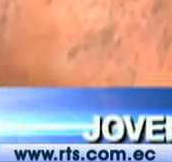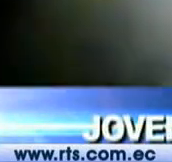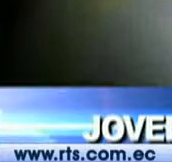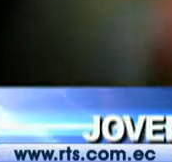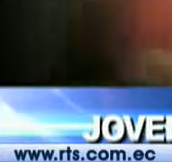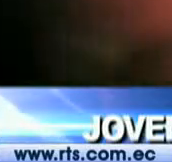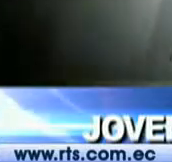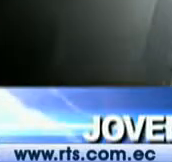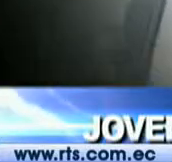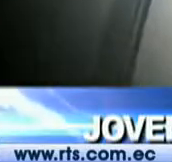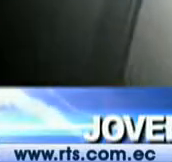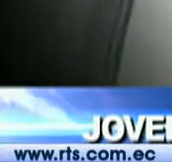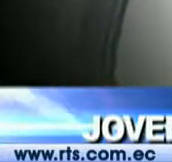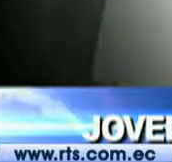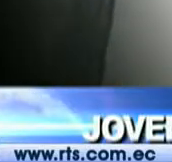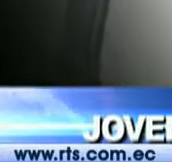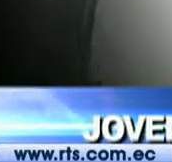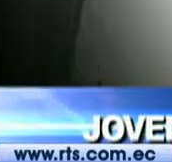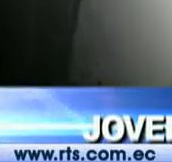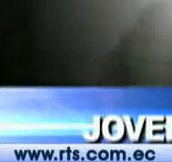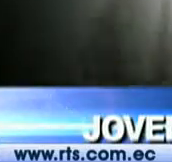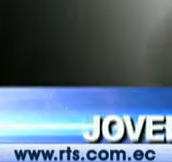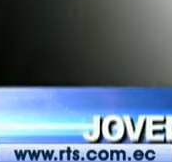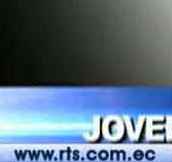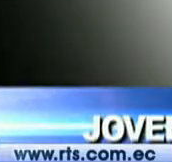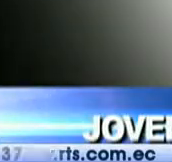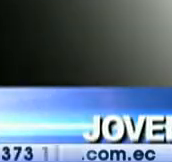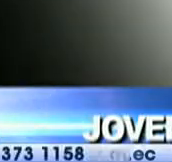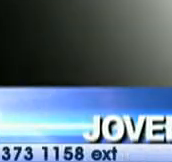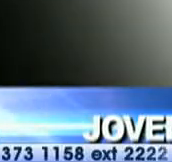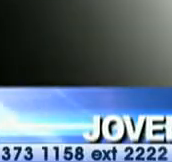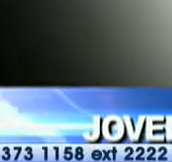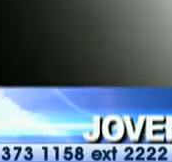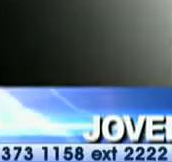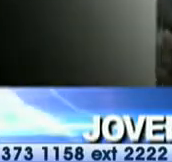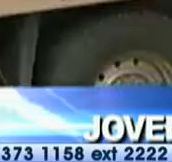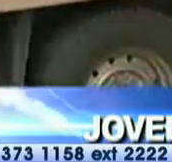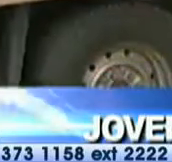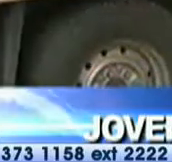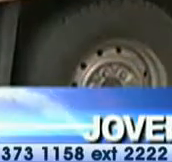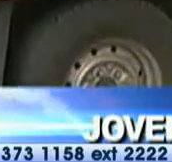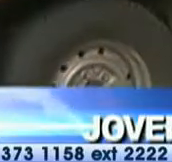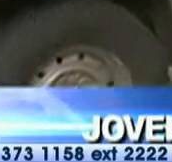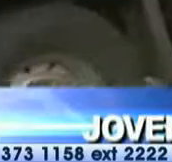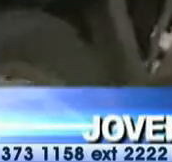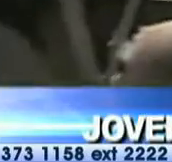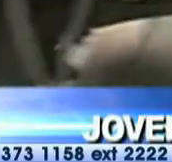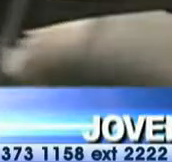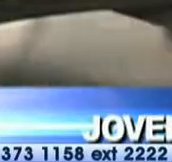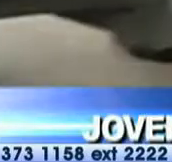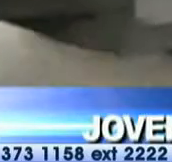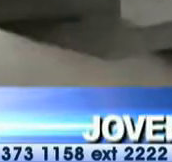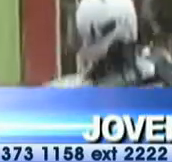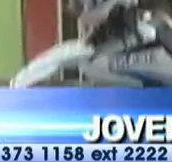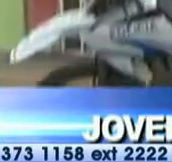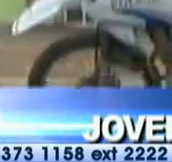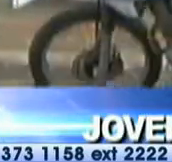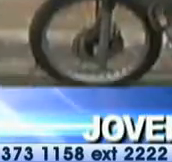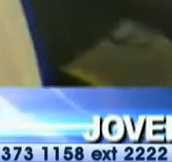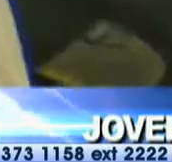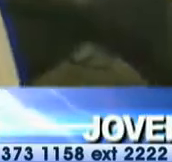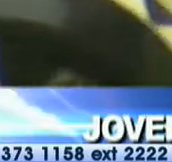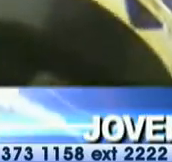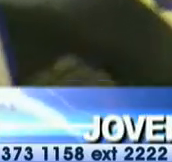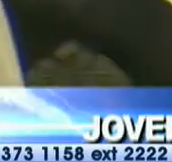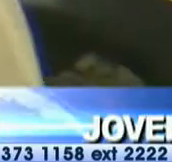rehabilitación. Entérese en qué ciudad ocurrió y qué pasó con el propietario de ese lugar. Las autoridades constataron que en esa clínica no